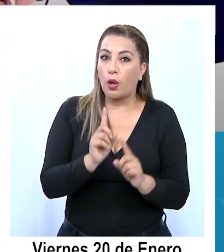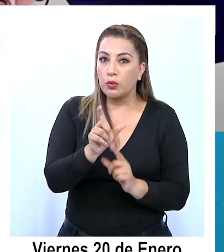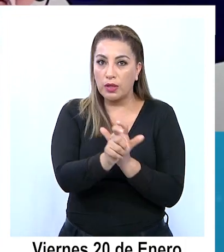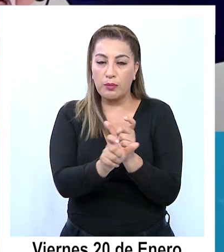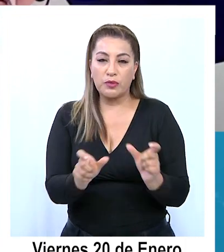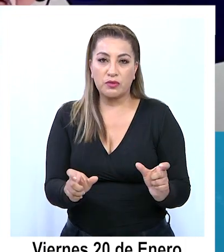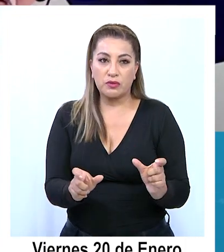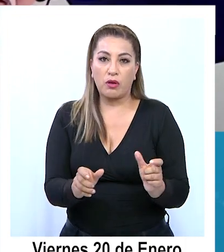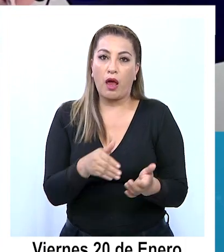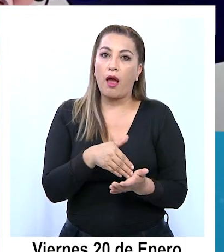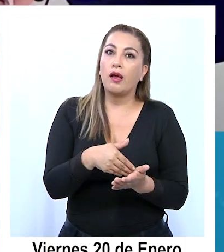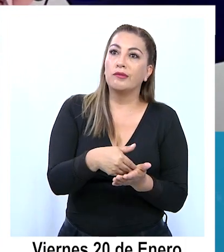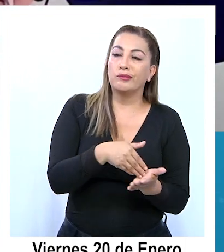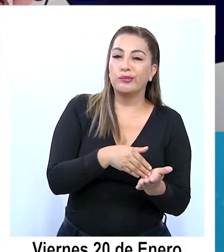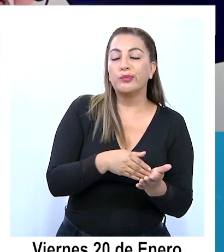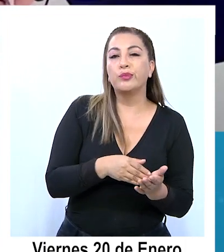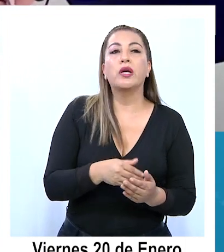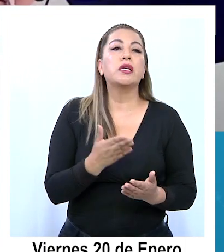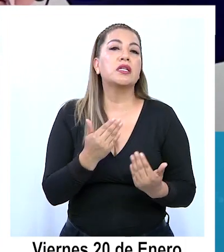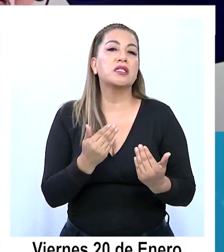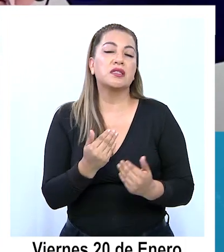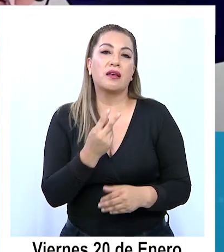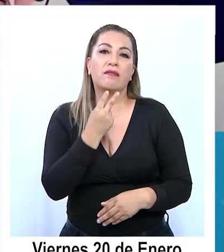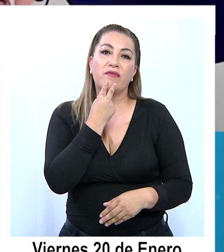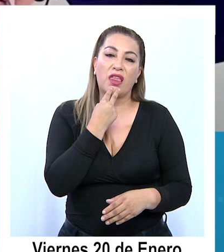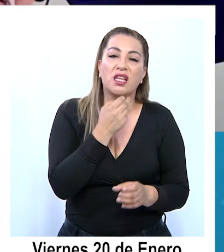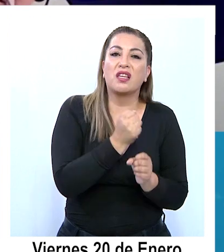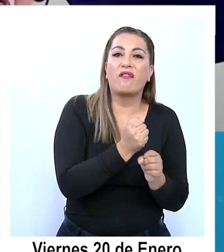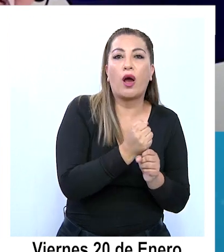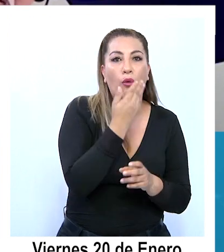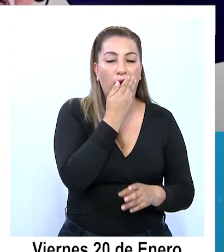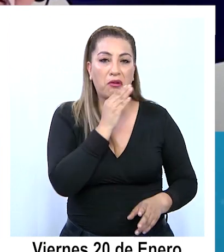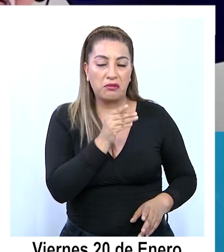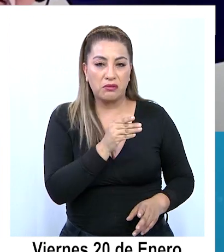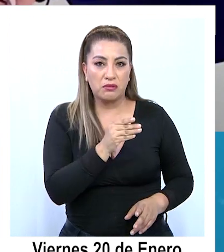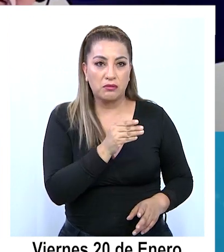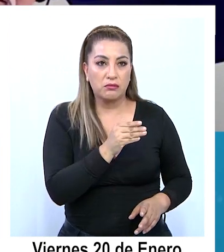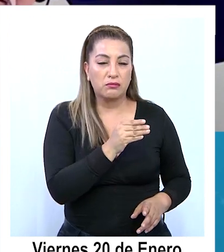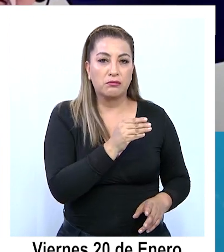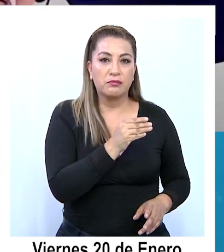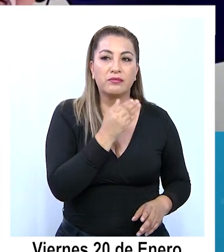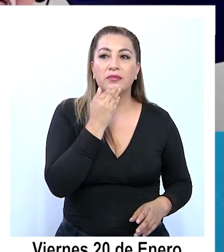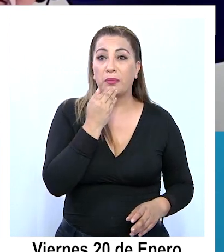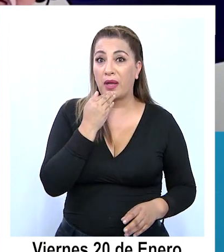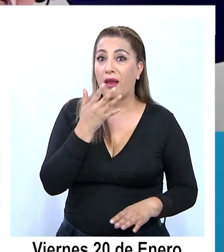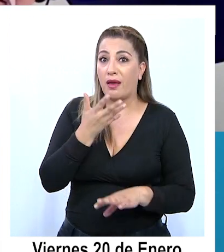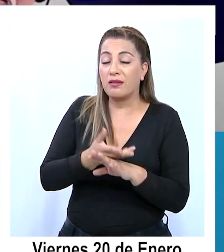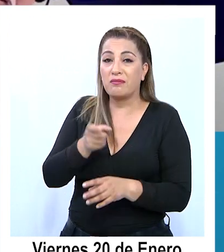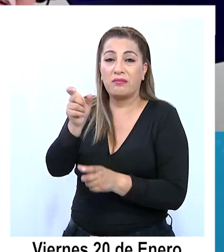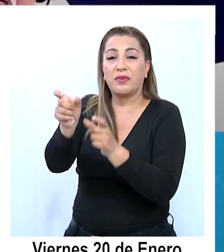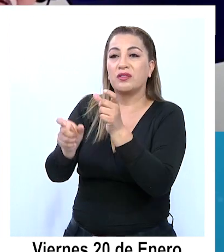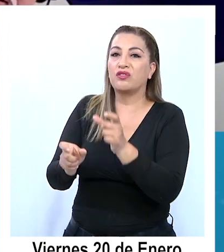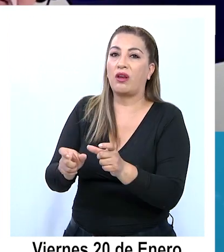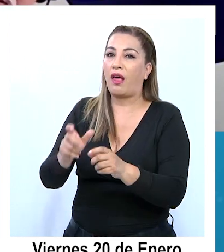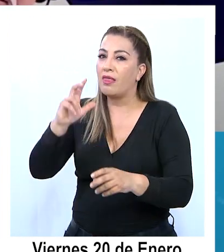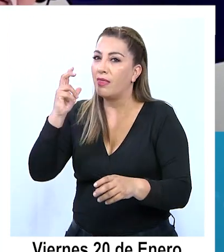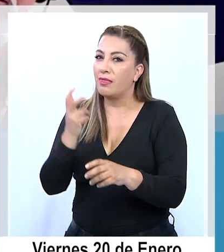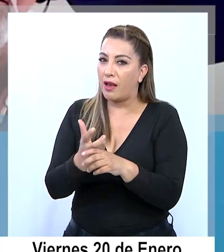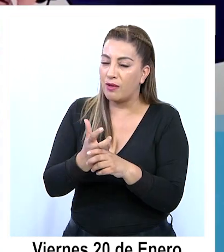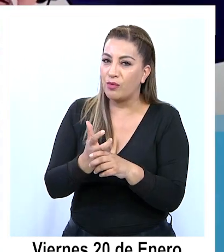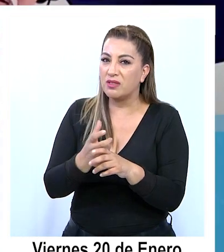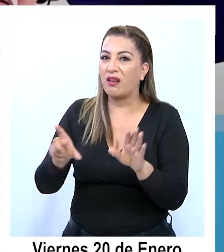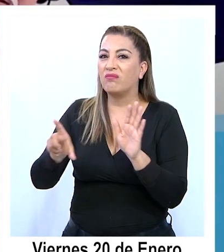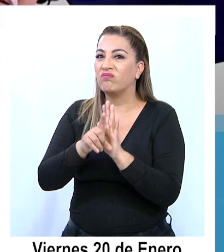gente vulnerable que viene a buscar un mejor vivir, con mucho, yo diría mayoritariamente, delincuencia,